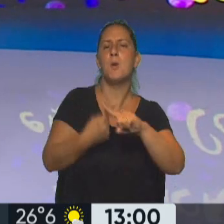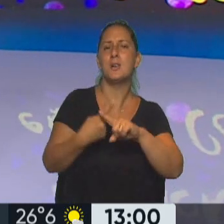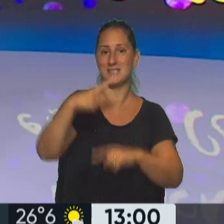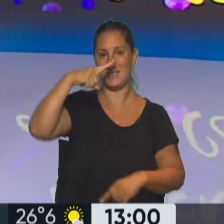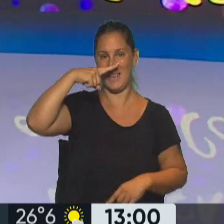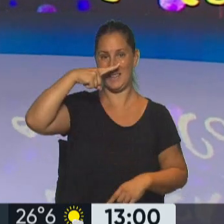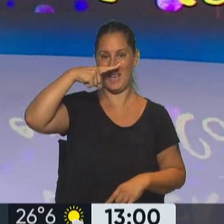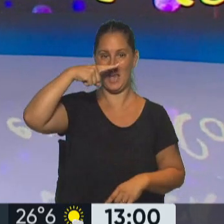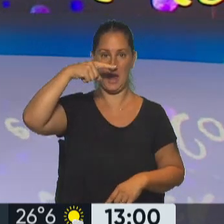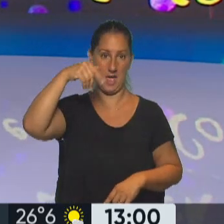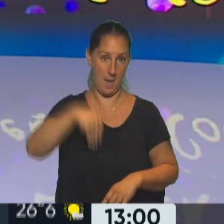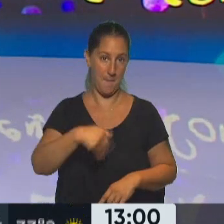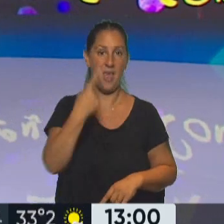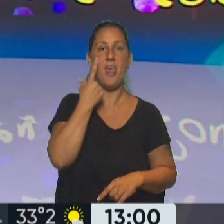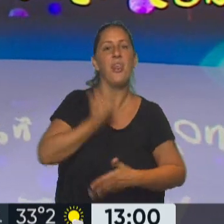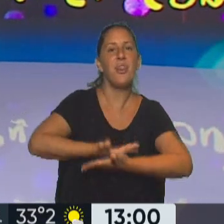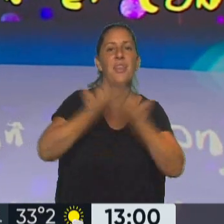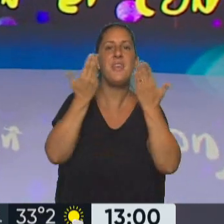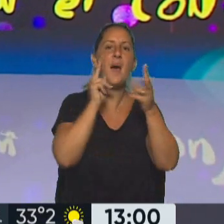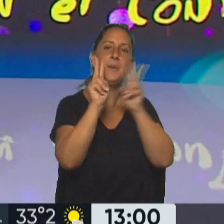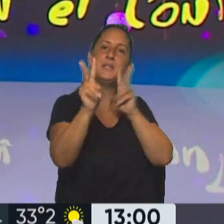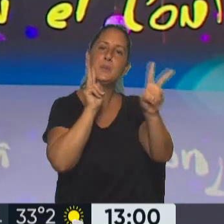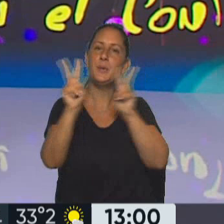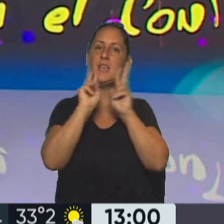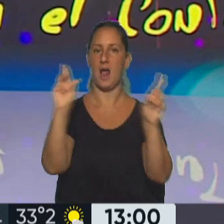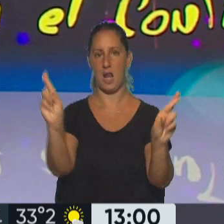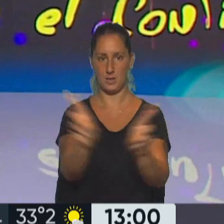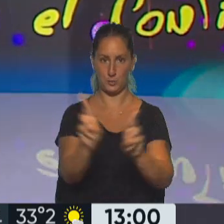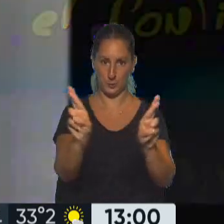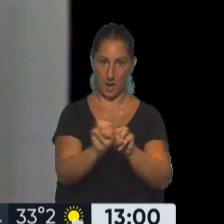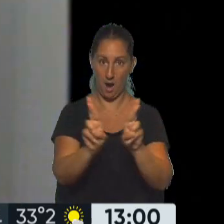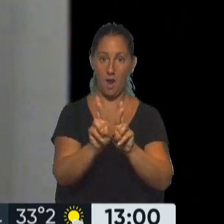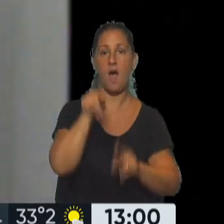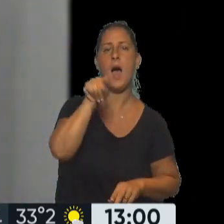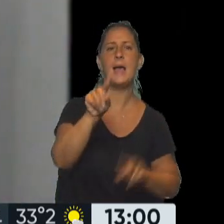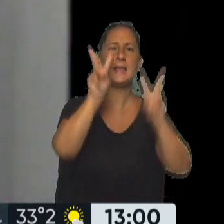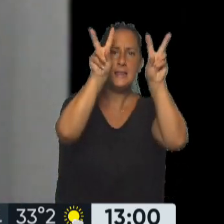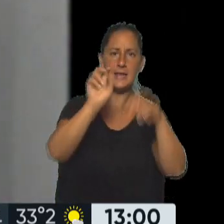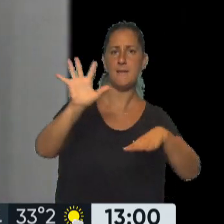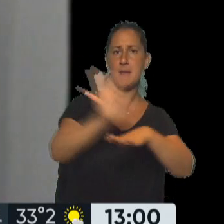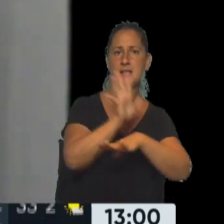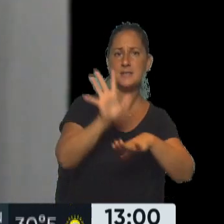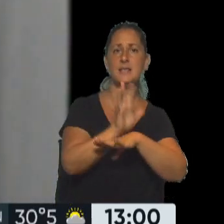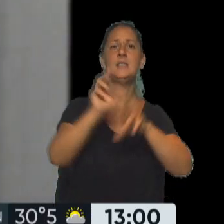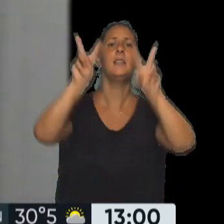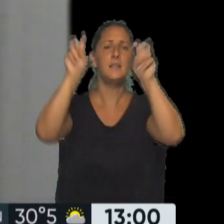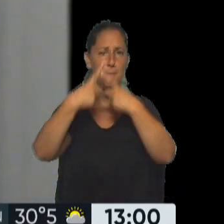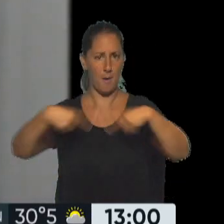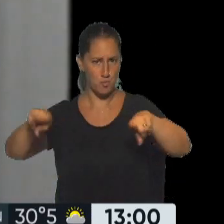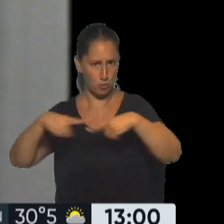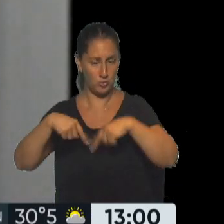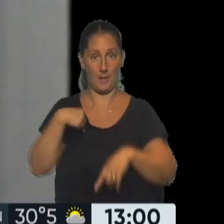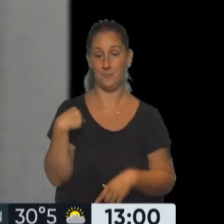7M, el Día de la Visibilidad Lésbica. Y hay acciones que tienen que ver con el cine y con la música. Por un lado,